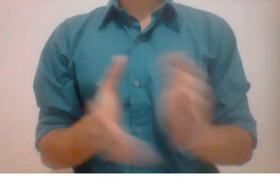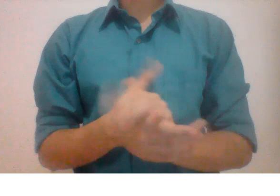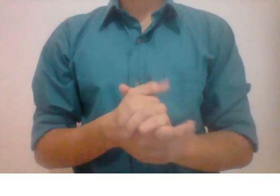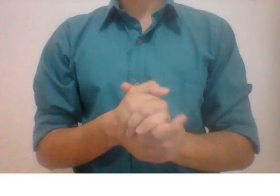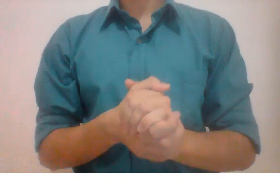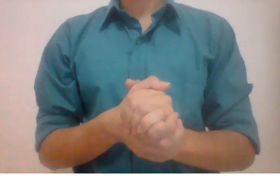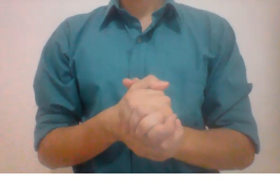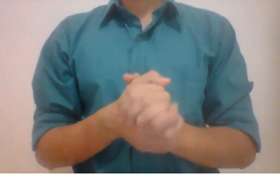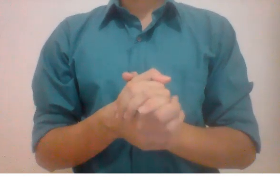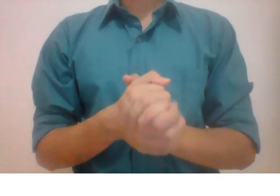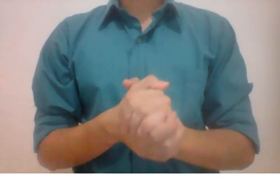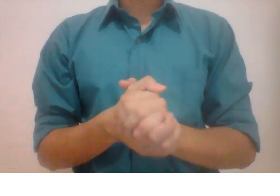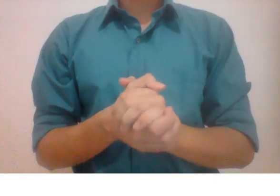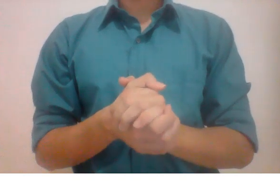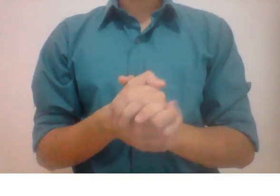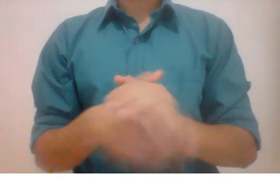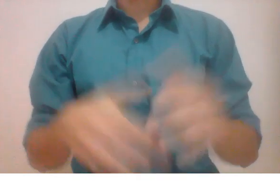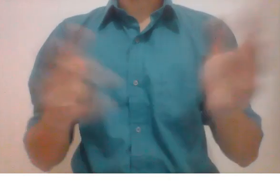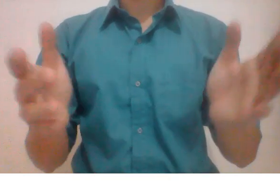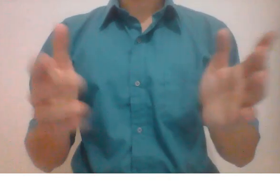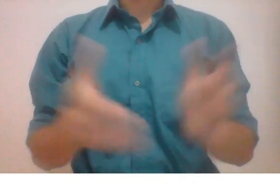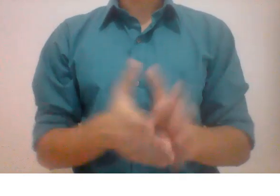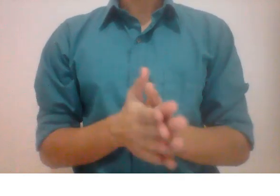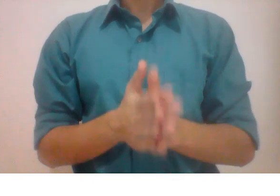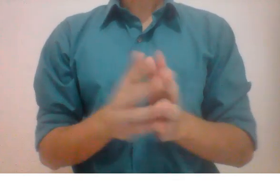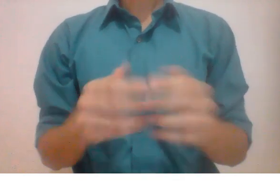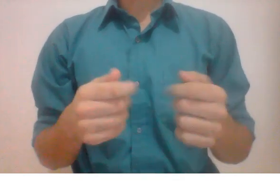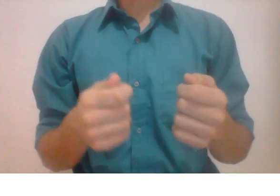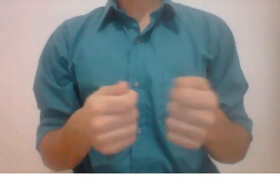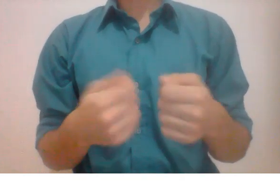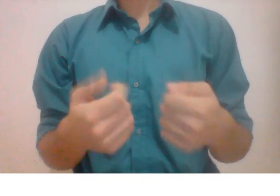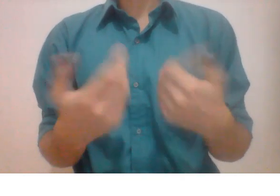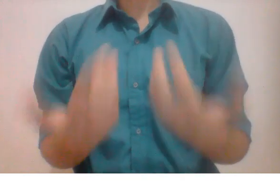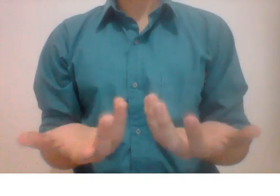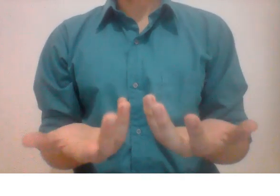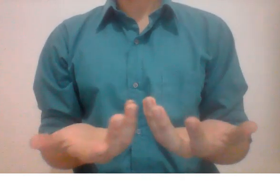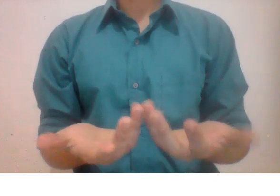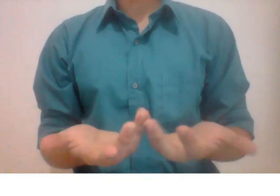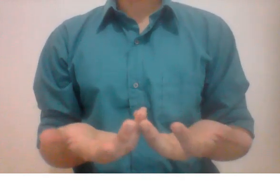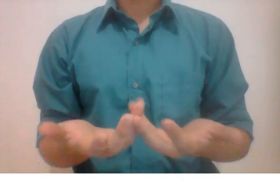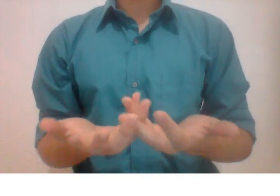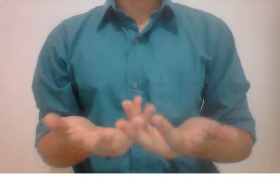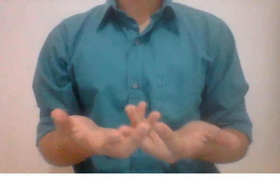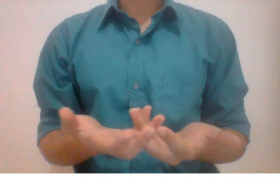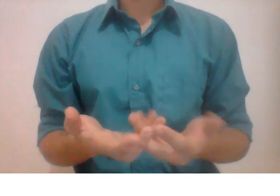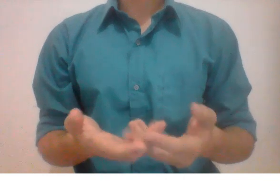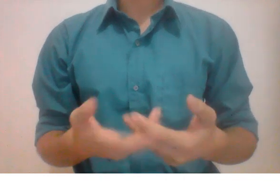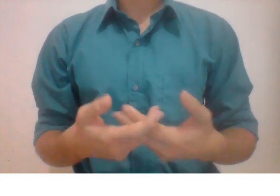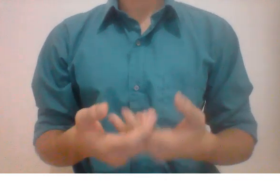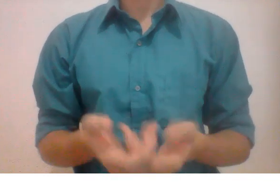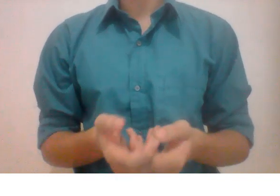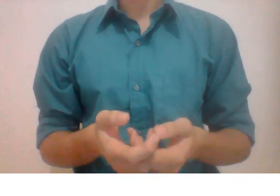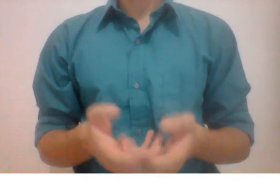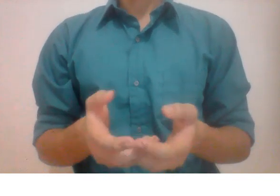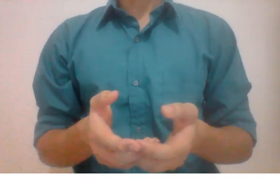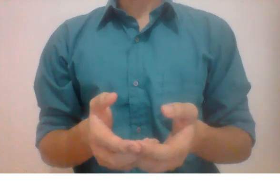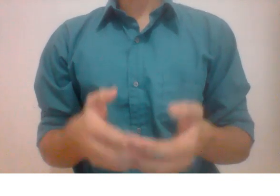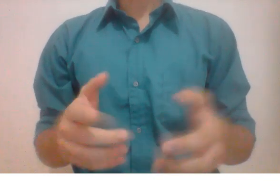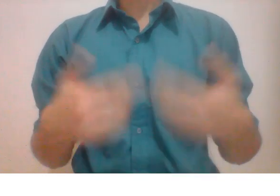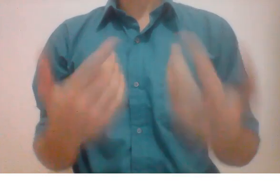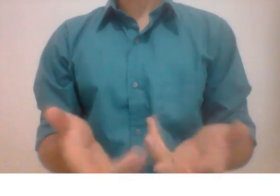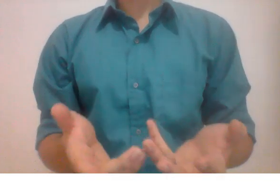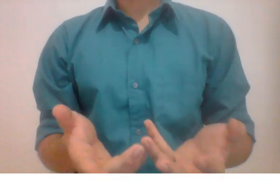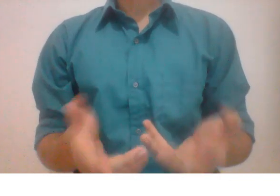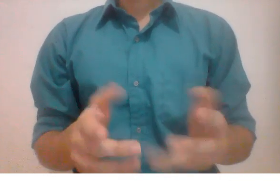de la misma calaña, o sea, corrupto. Esto es lamentable, sobre todo considerando algo muy importante, que ellos